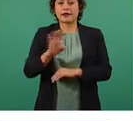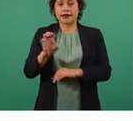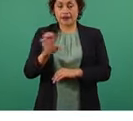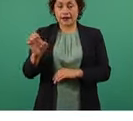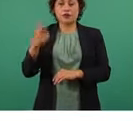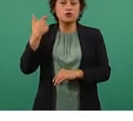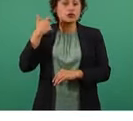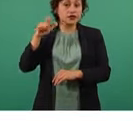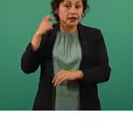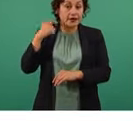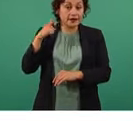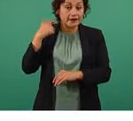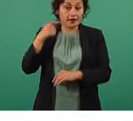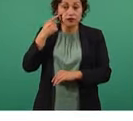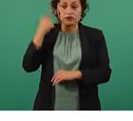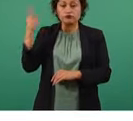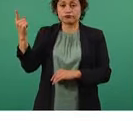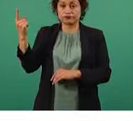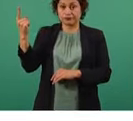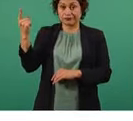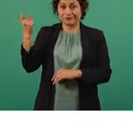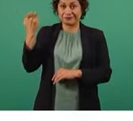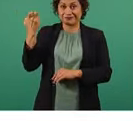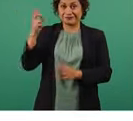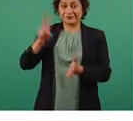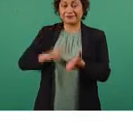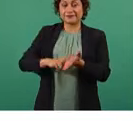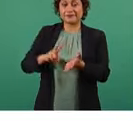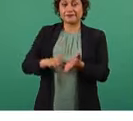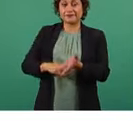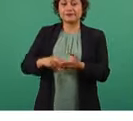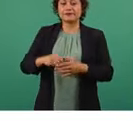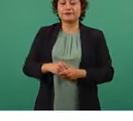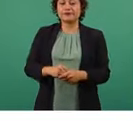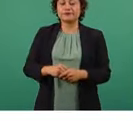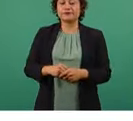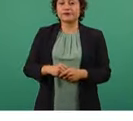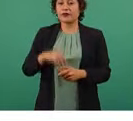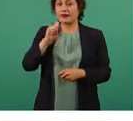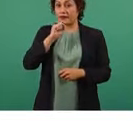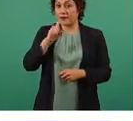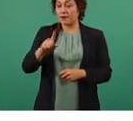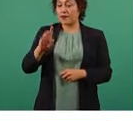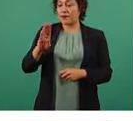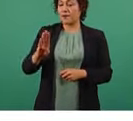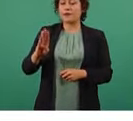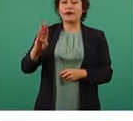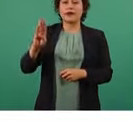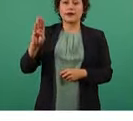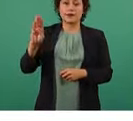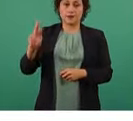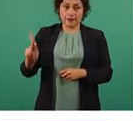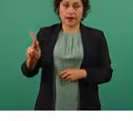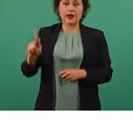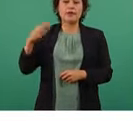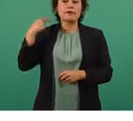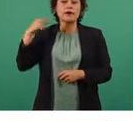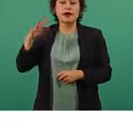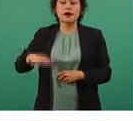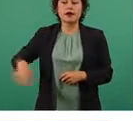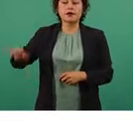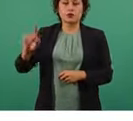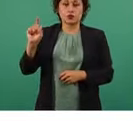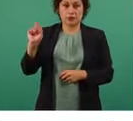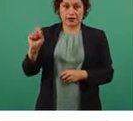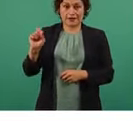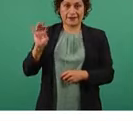en 19 pesos con 89 centavos, sumándose BP en Veracruz, Veracruz, en 20 pesos